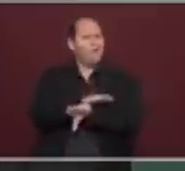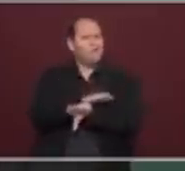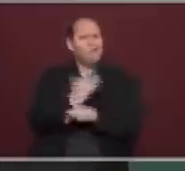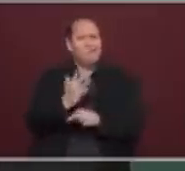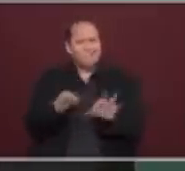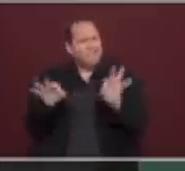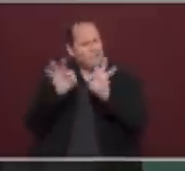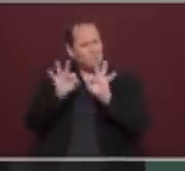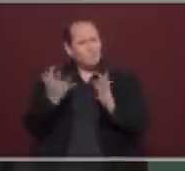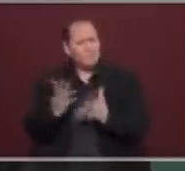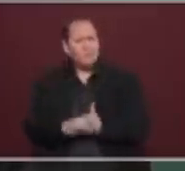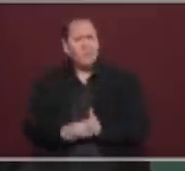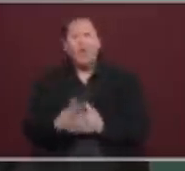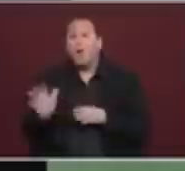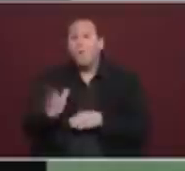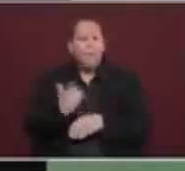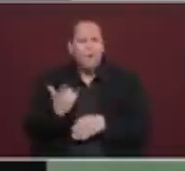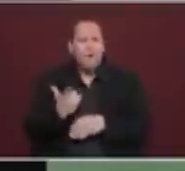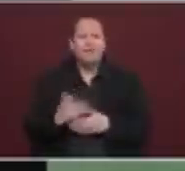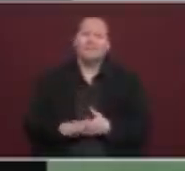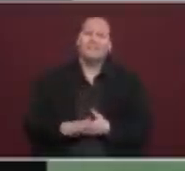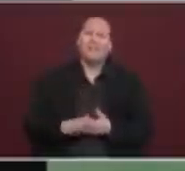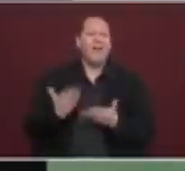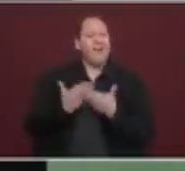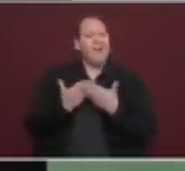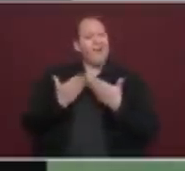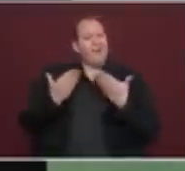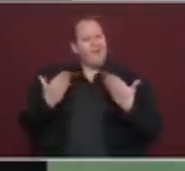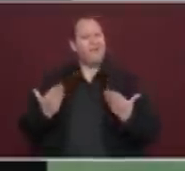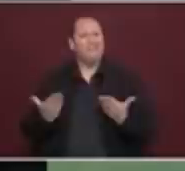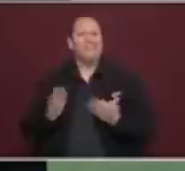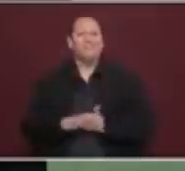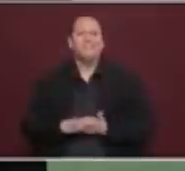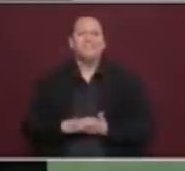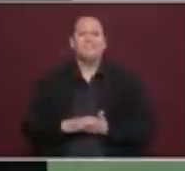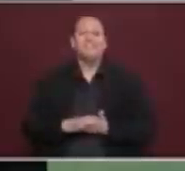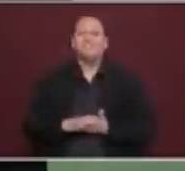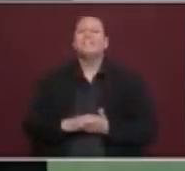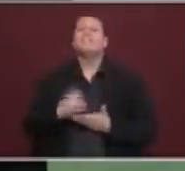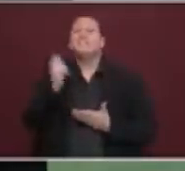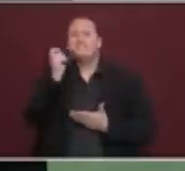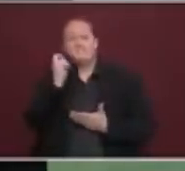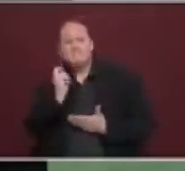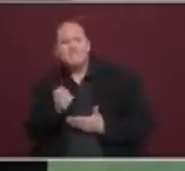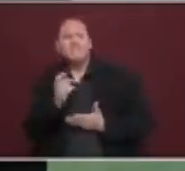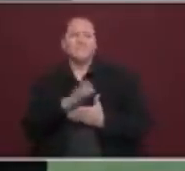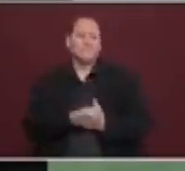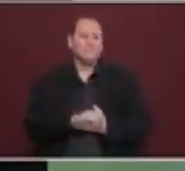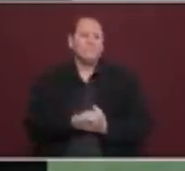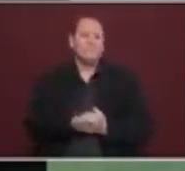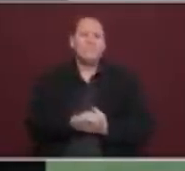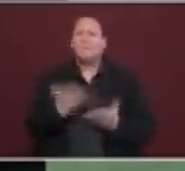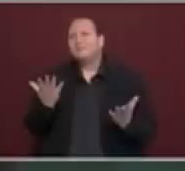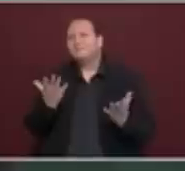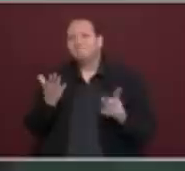importante porque ahora lo central lo